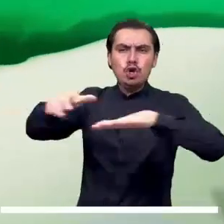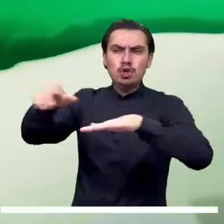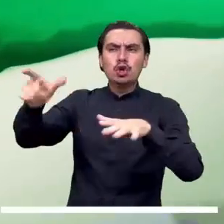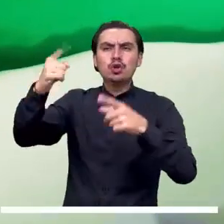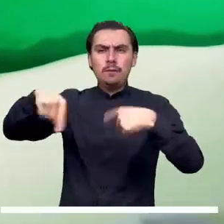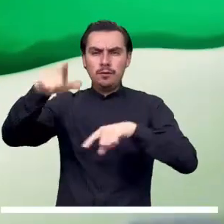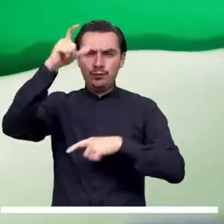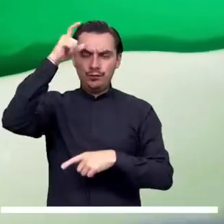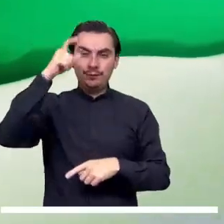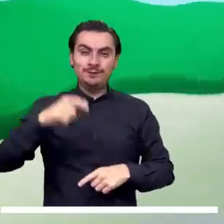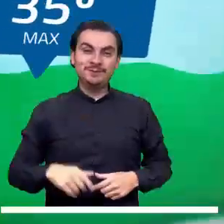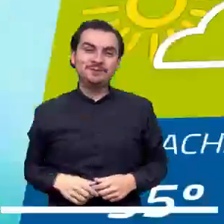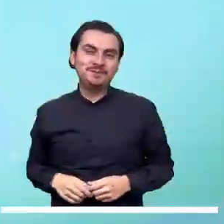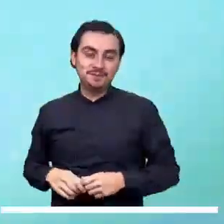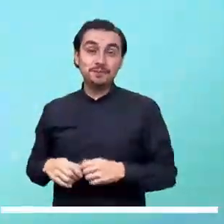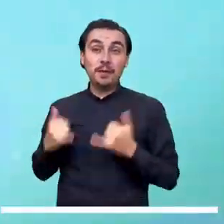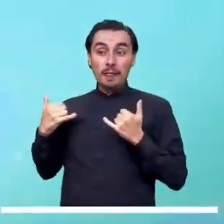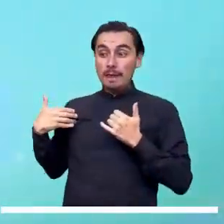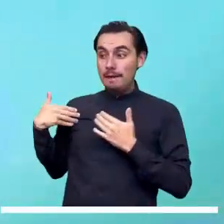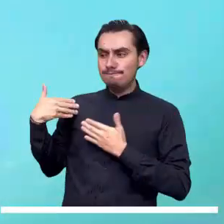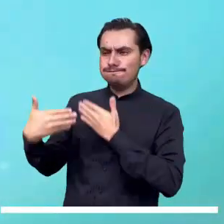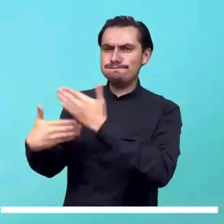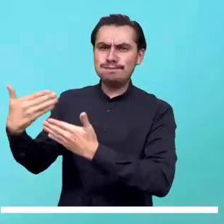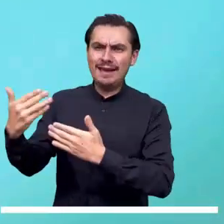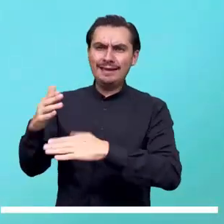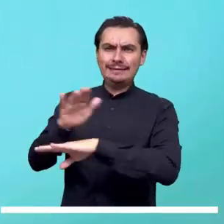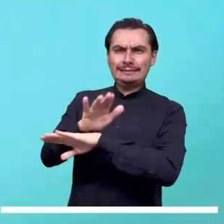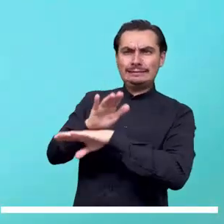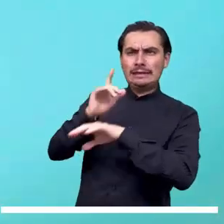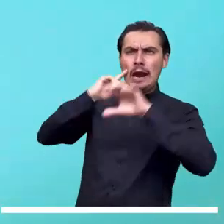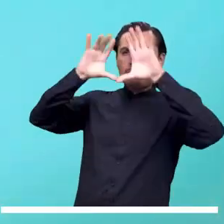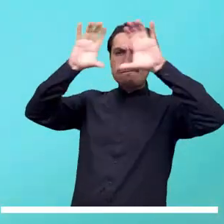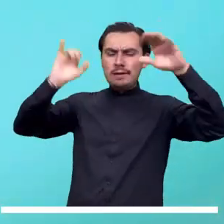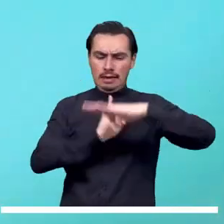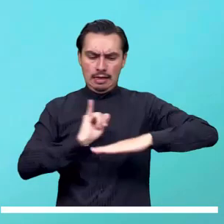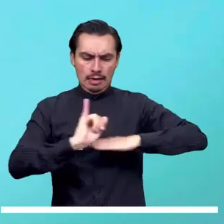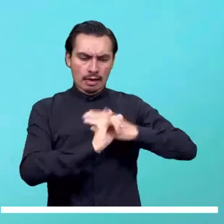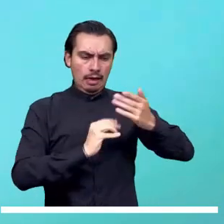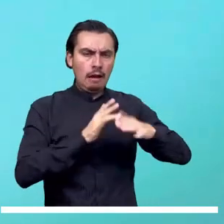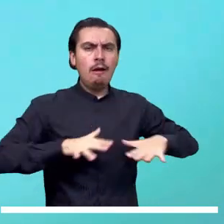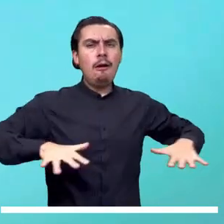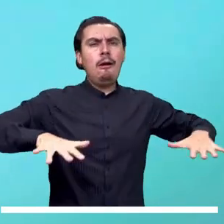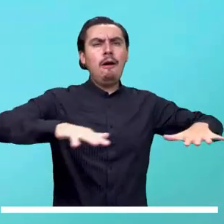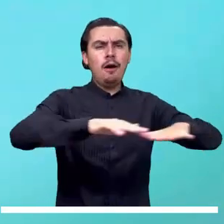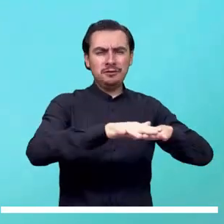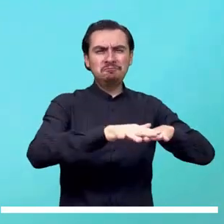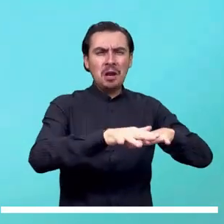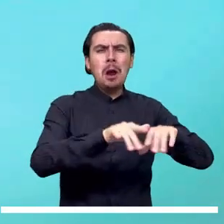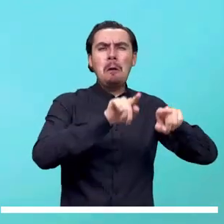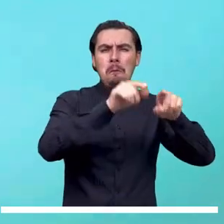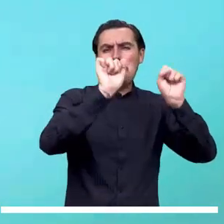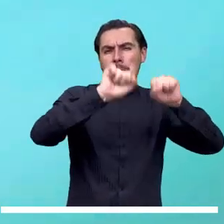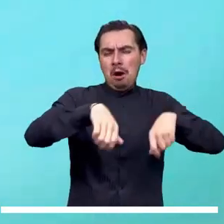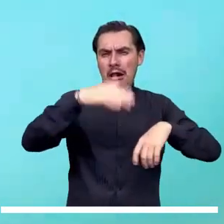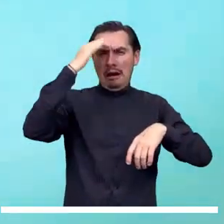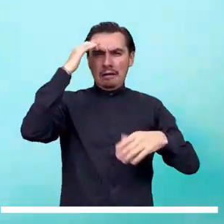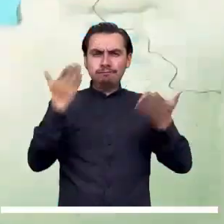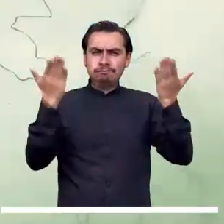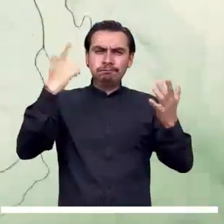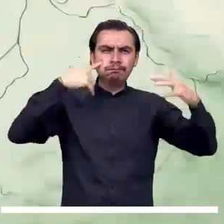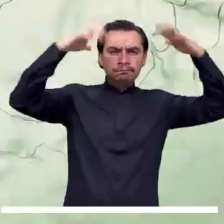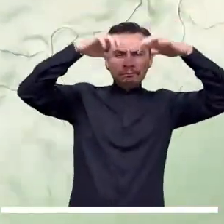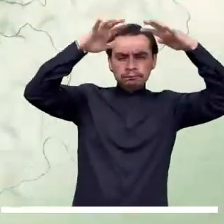Cesar. Para el archipiélago de San Andrés y Providencia se pronostican tormentas eléctricas ocasionales acompañadas por la